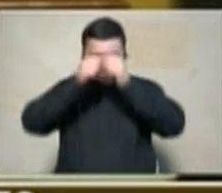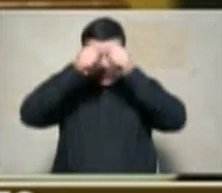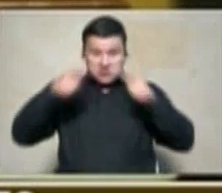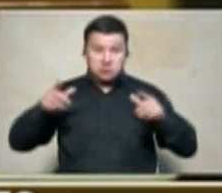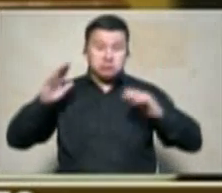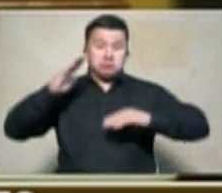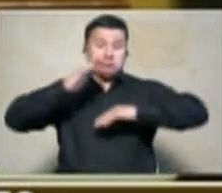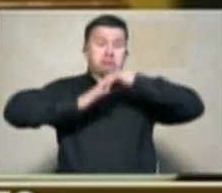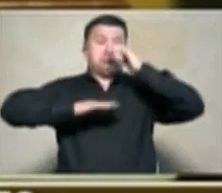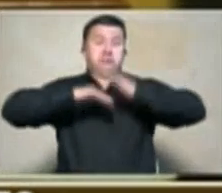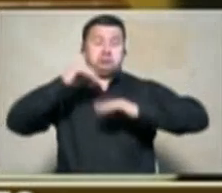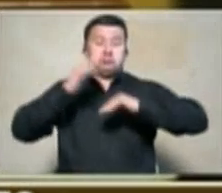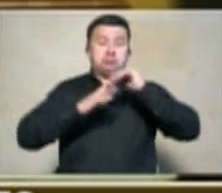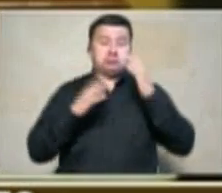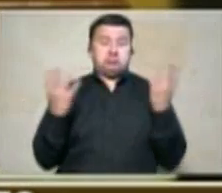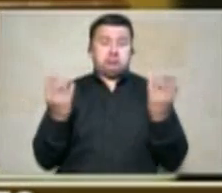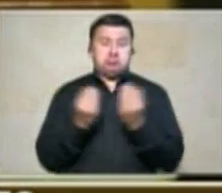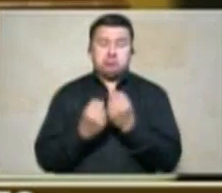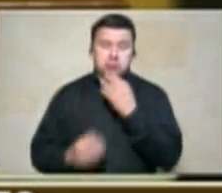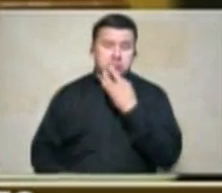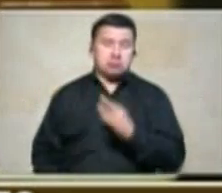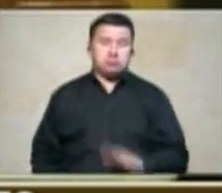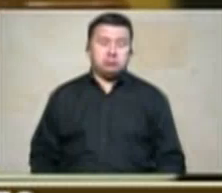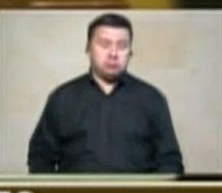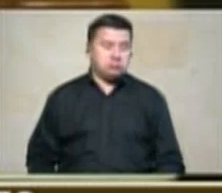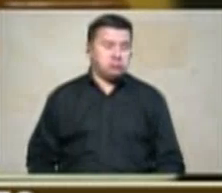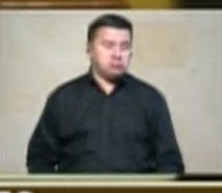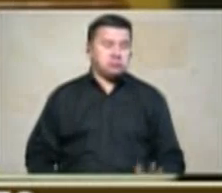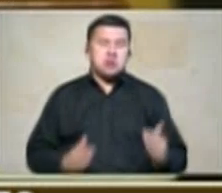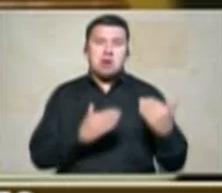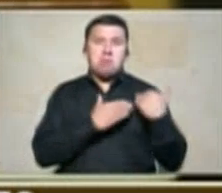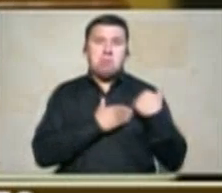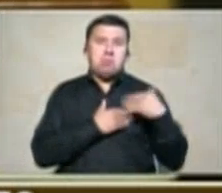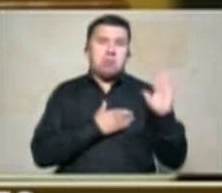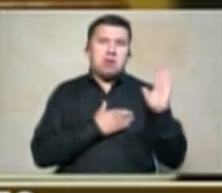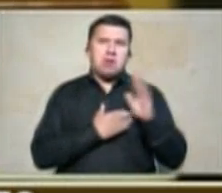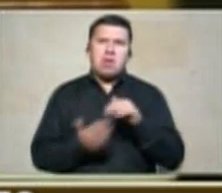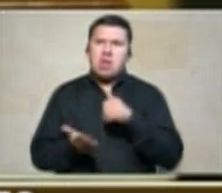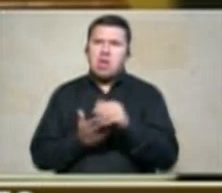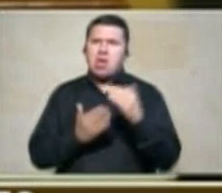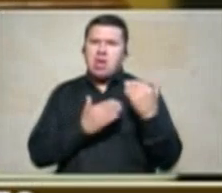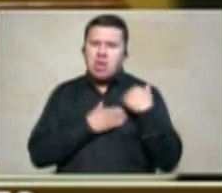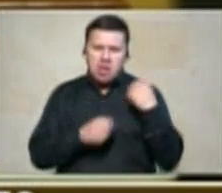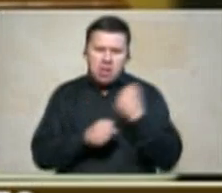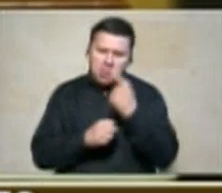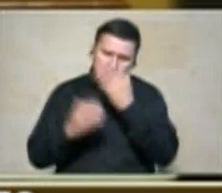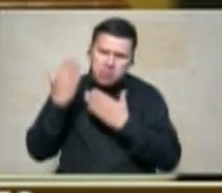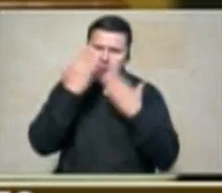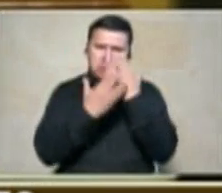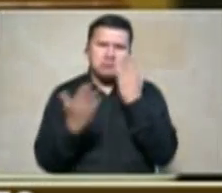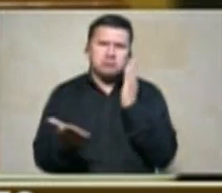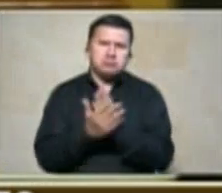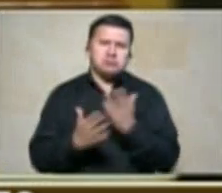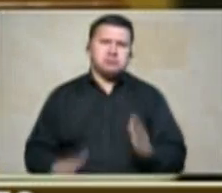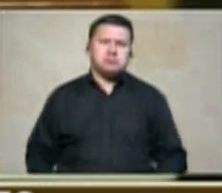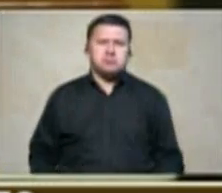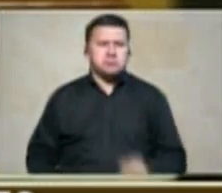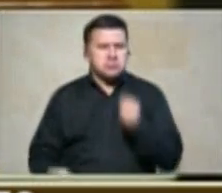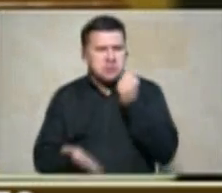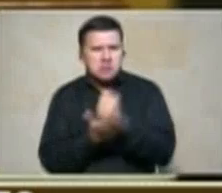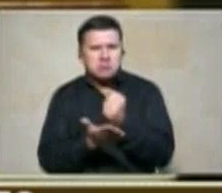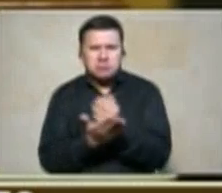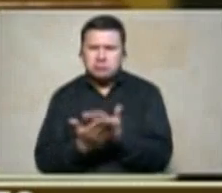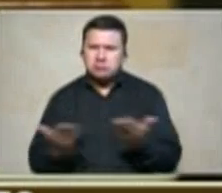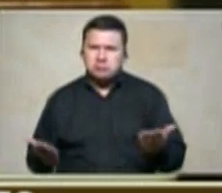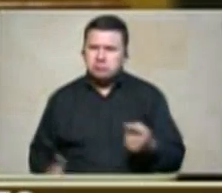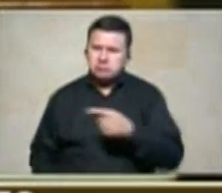irresponsable, invirtiendo la carga de la prueba, lo obligue a que él demuestre que hace 20 años o que hace 15